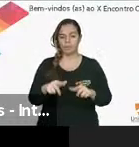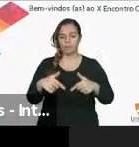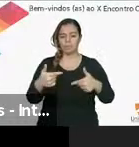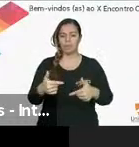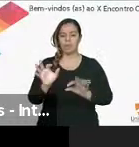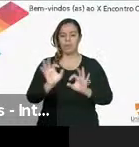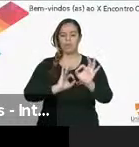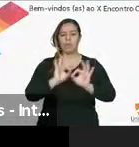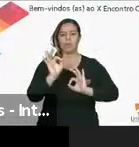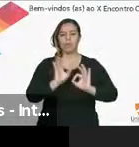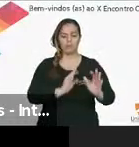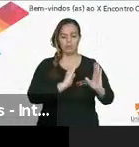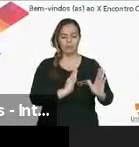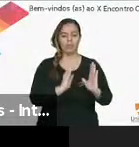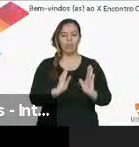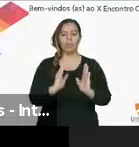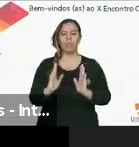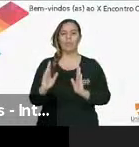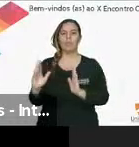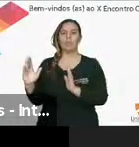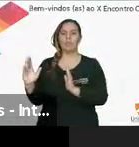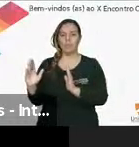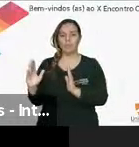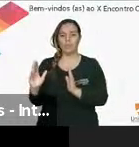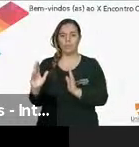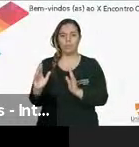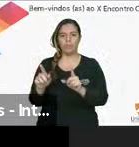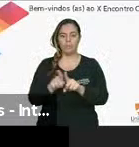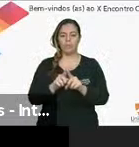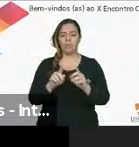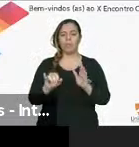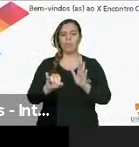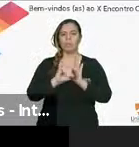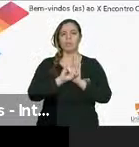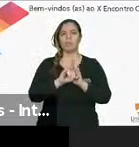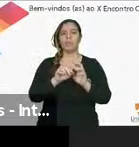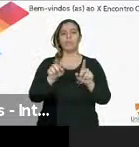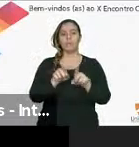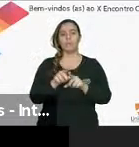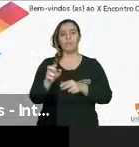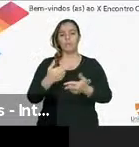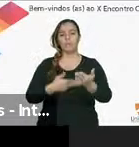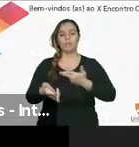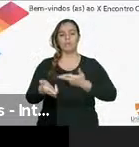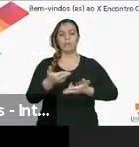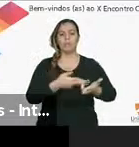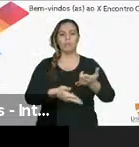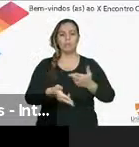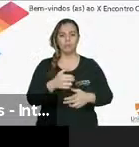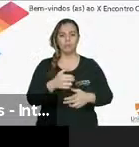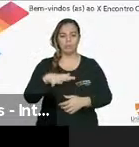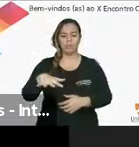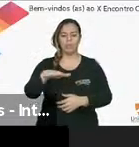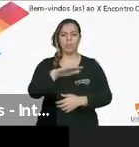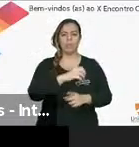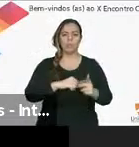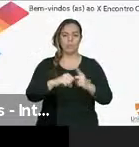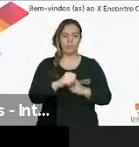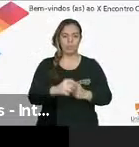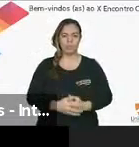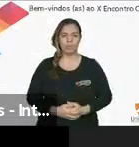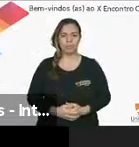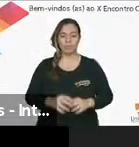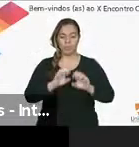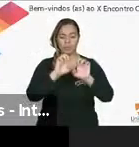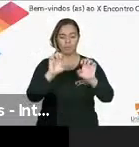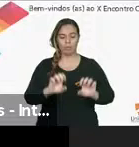organización, su identidad y su relación de correspondencia estructural. Pero esta relación de correspondencia estructural